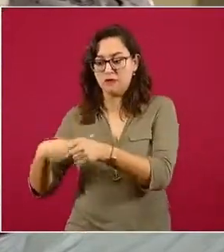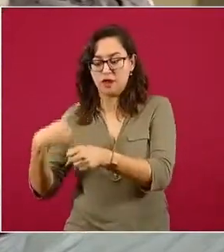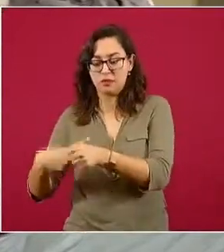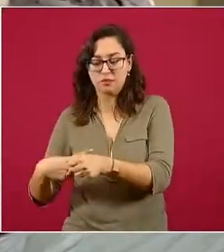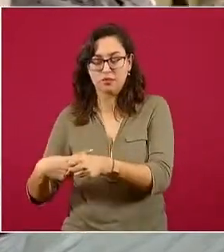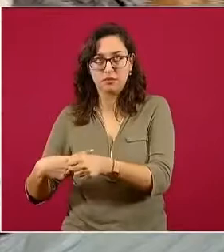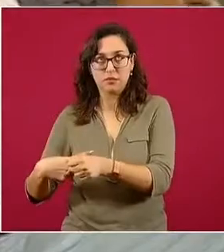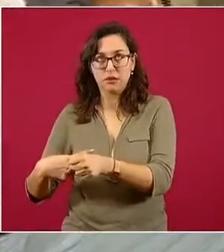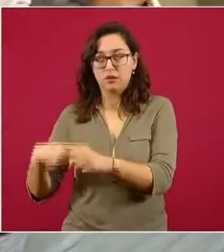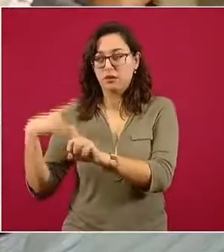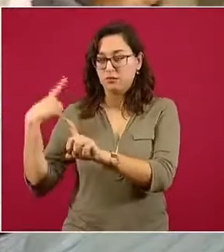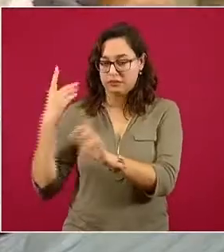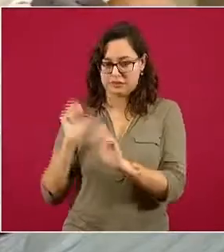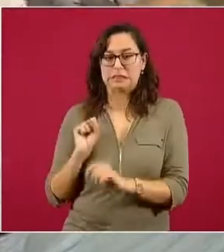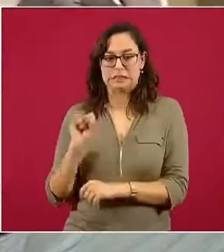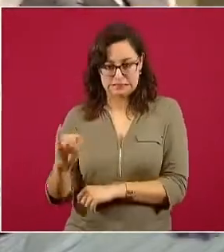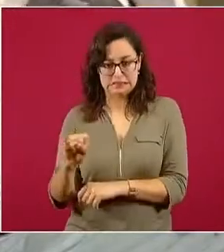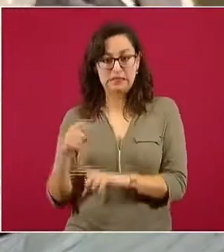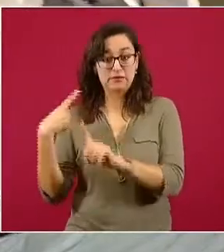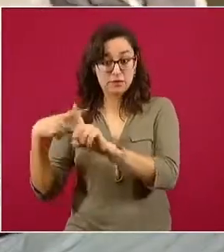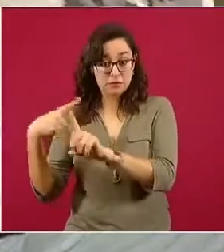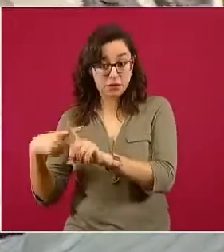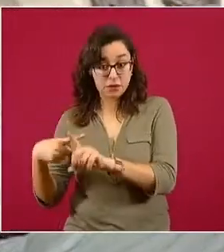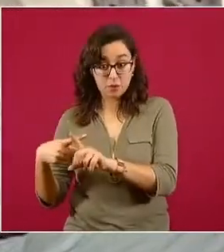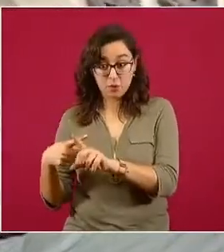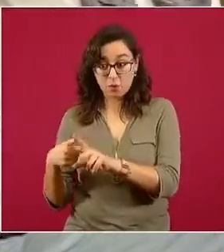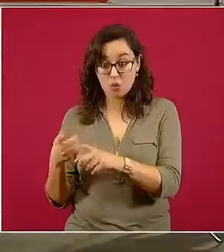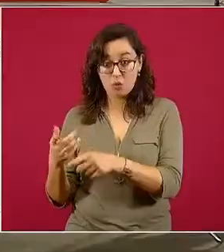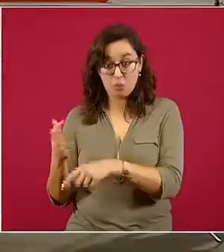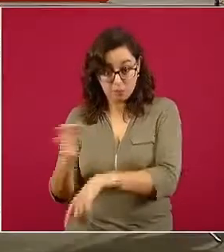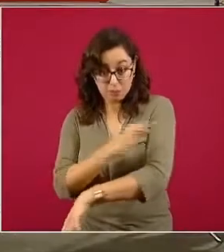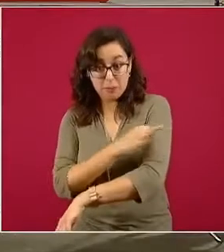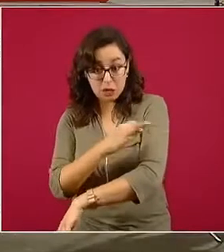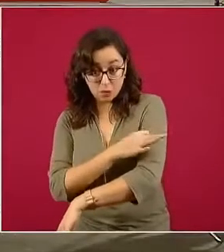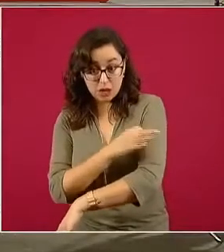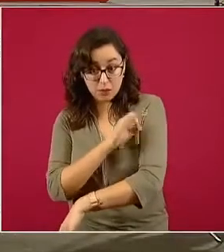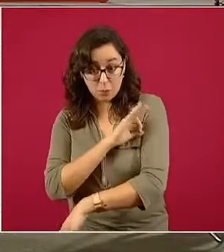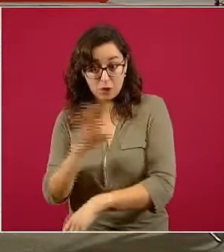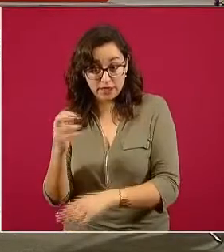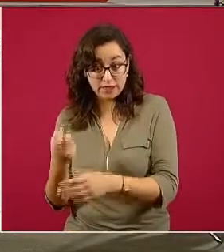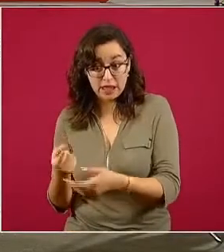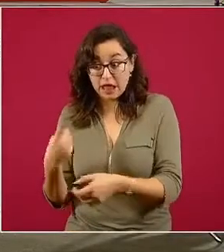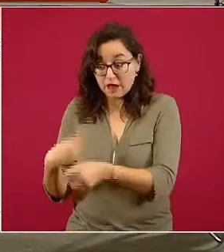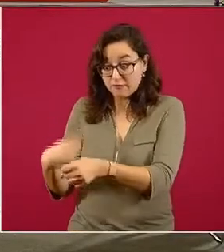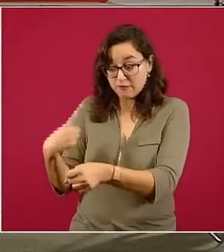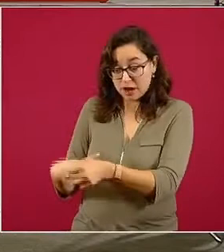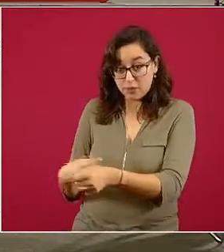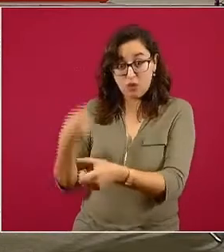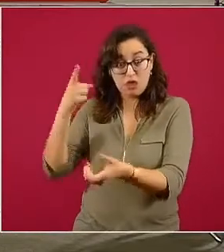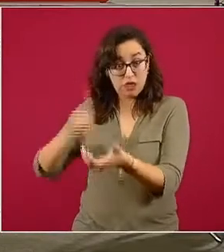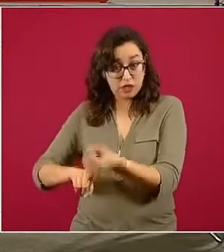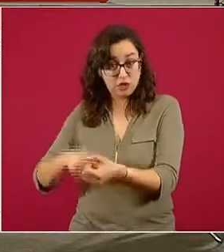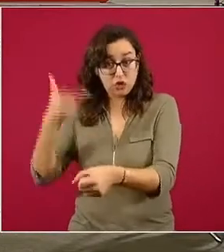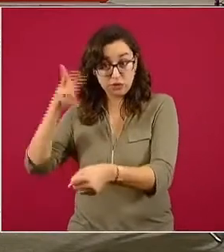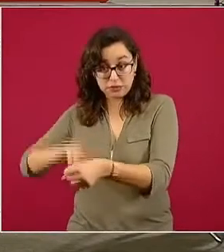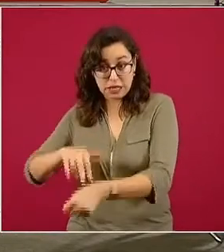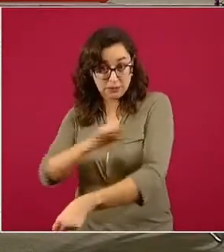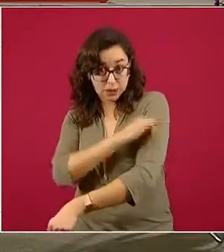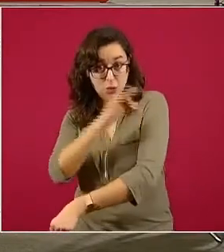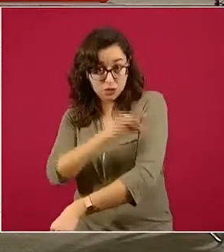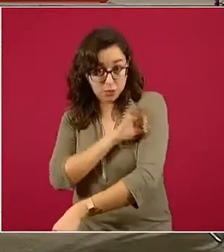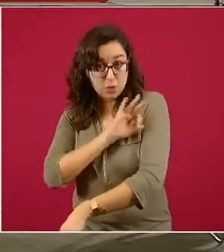que ya están siendo atendidos, ¿podrían recibir la vacuna? Muchas gracias. Es una pregunta con implicaciones